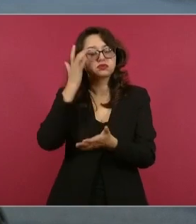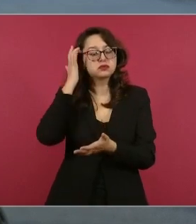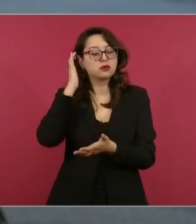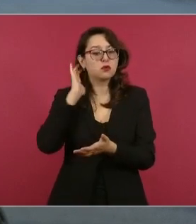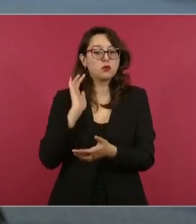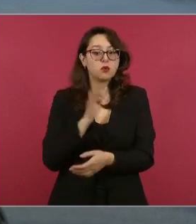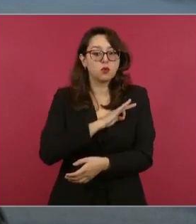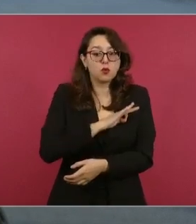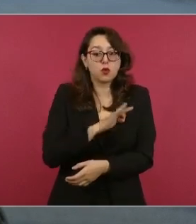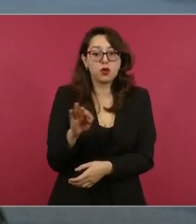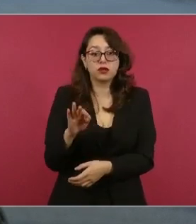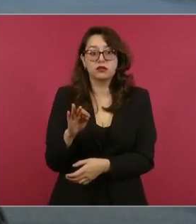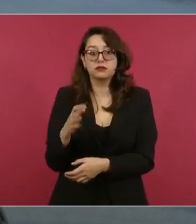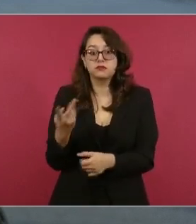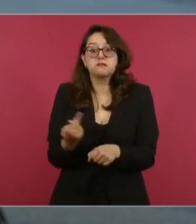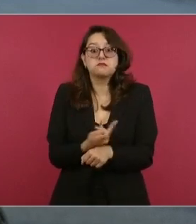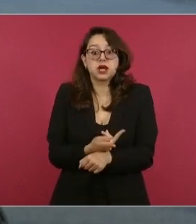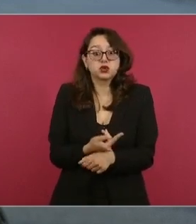Miguel Díaz-Canel.